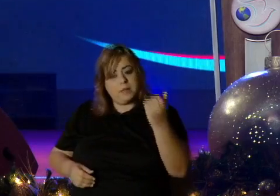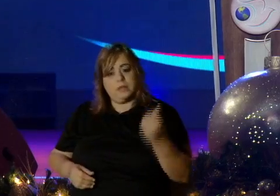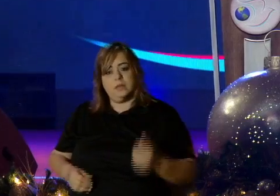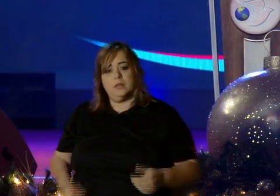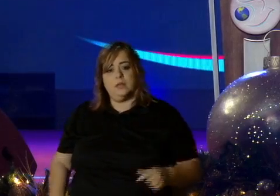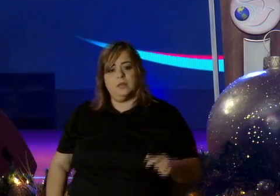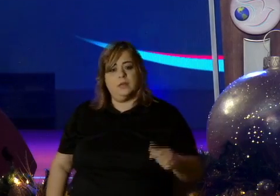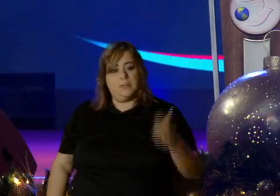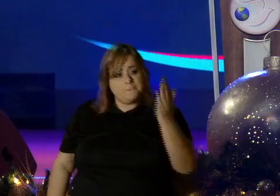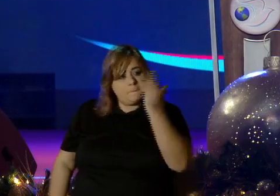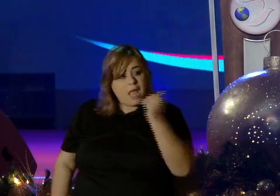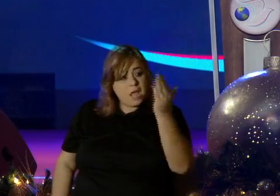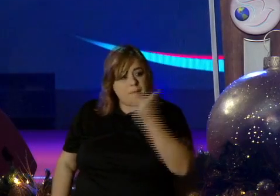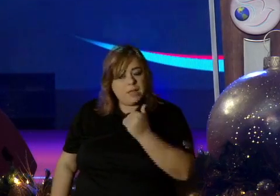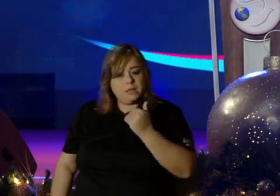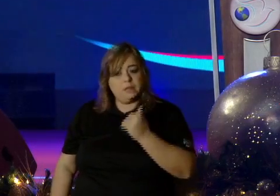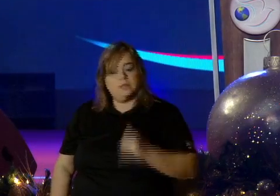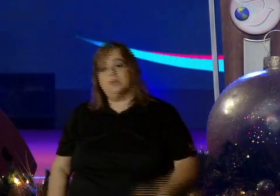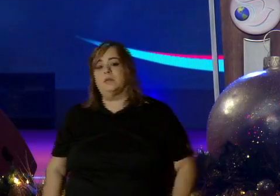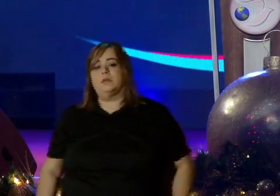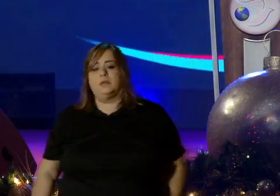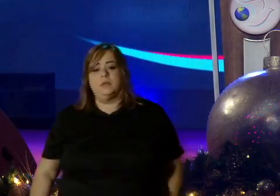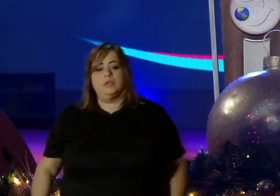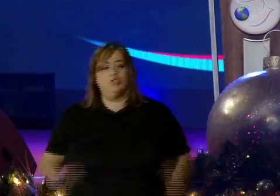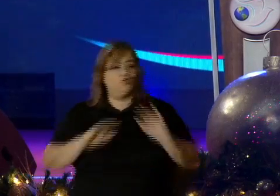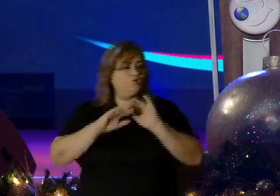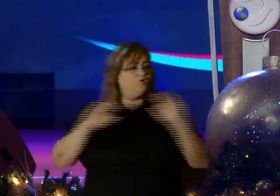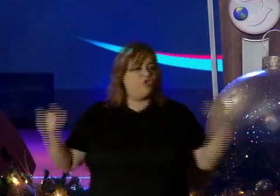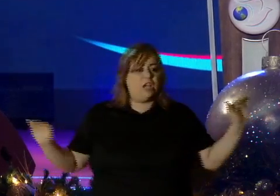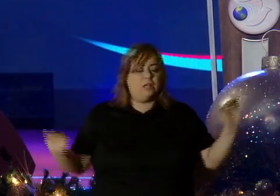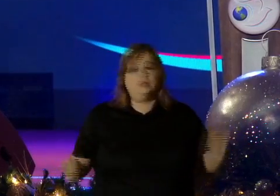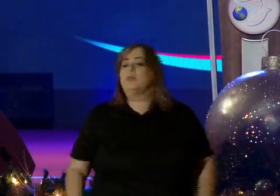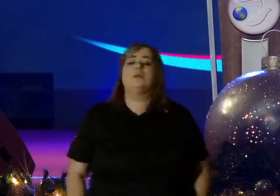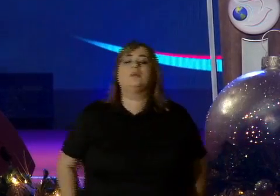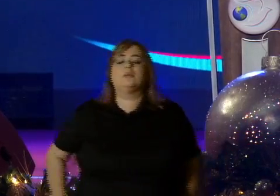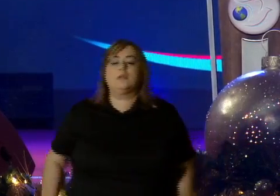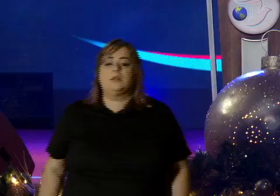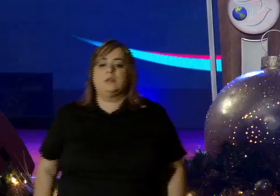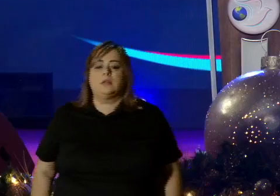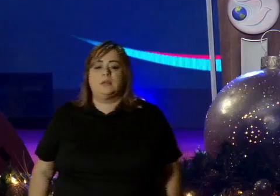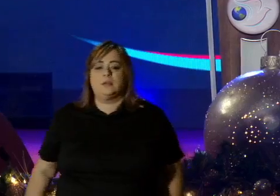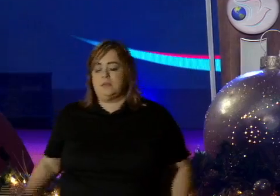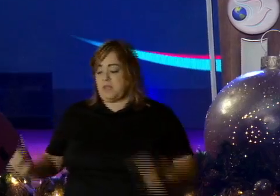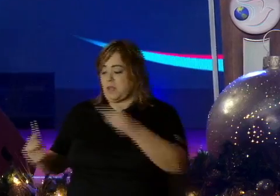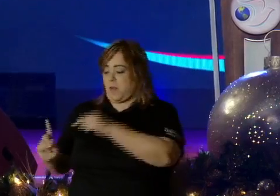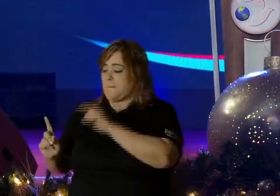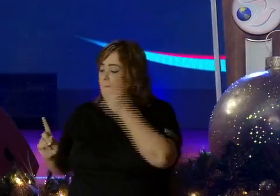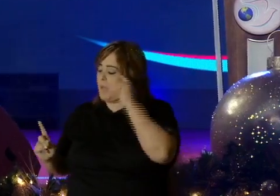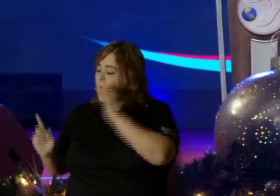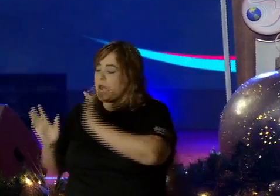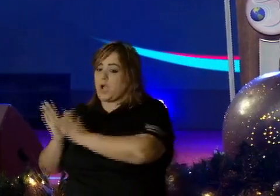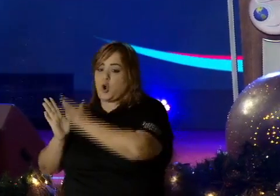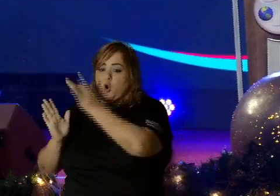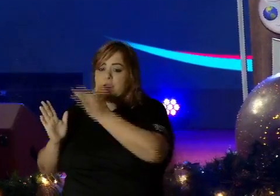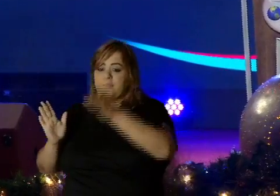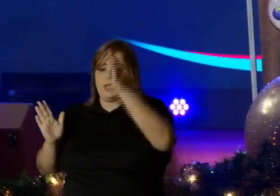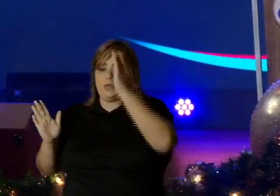Lázaro, ven fuera. Ya, esto era para yo glorificarme.